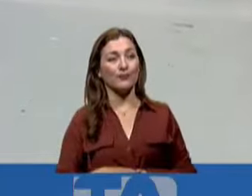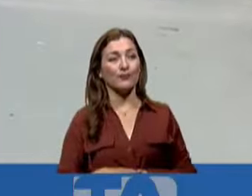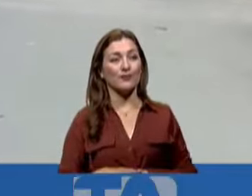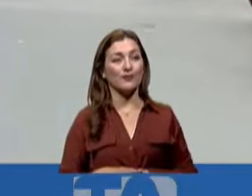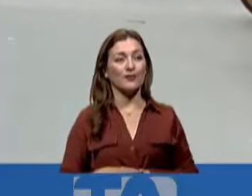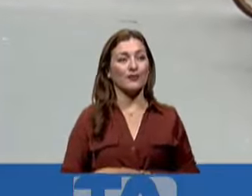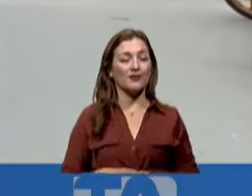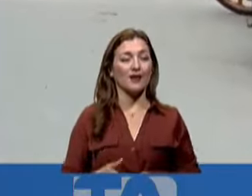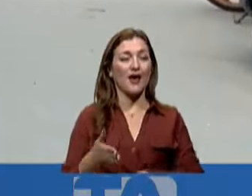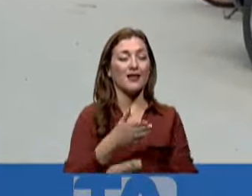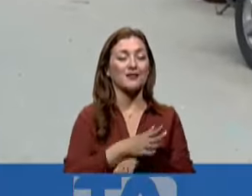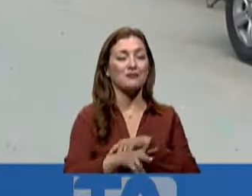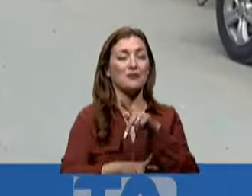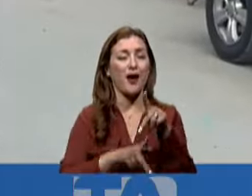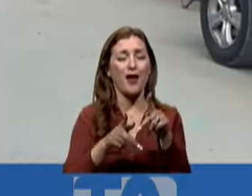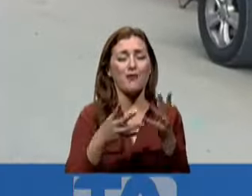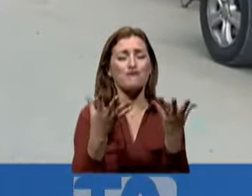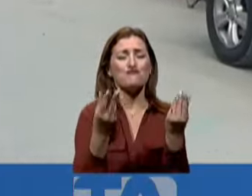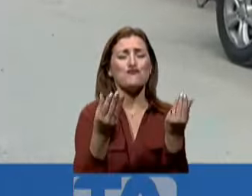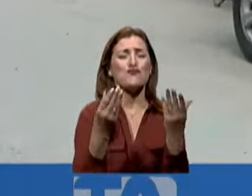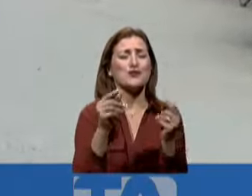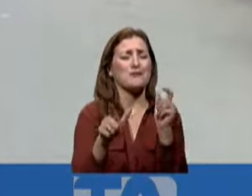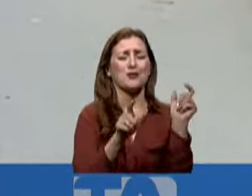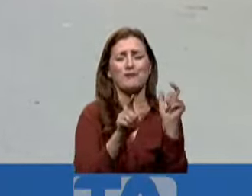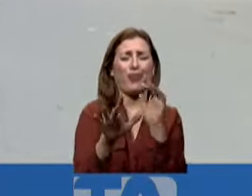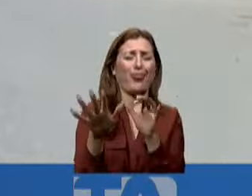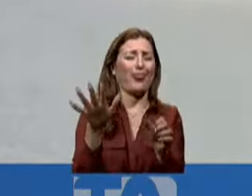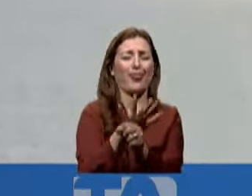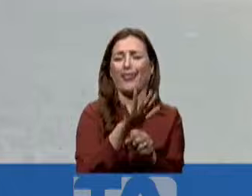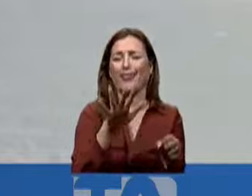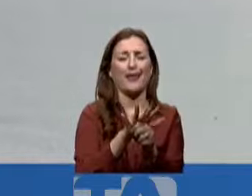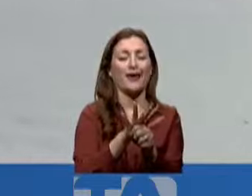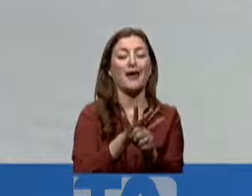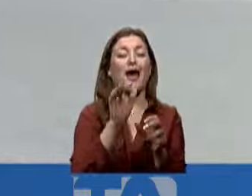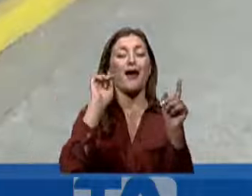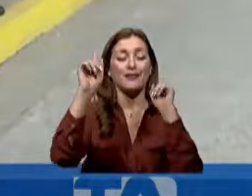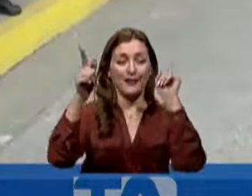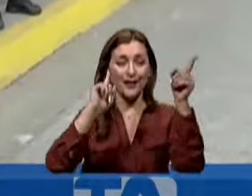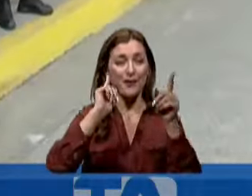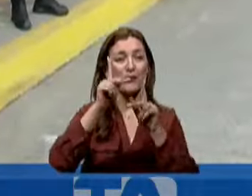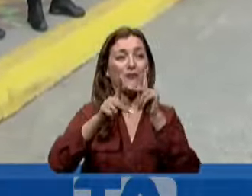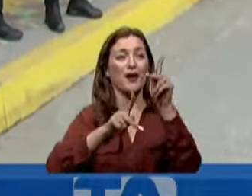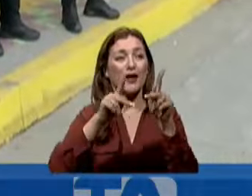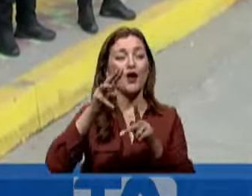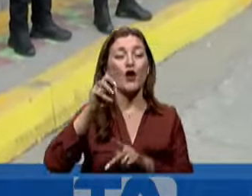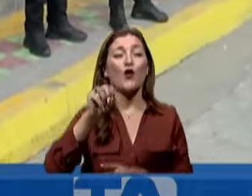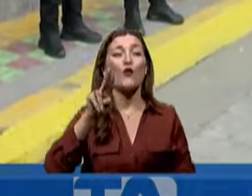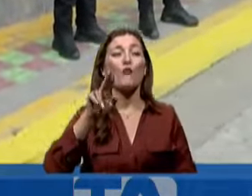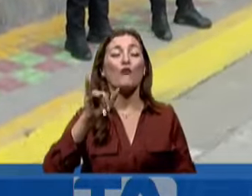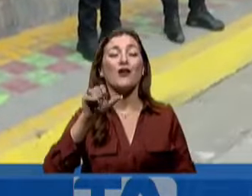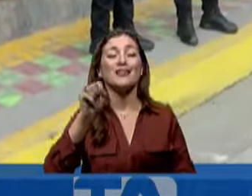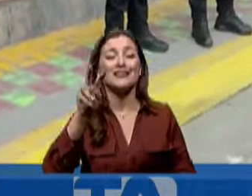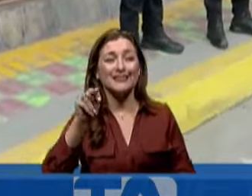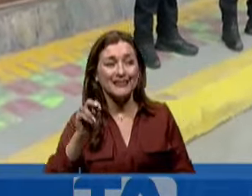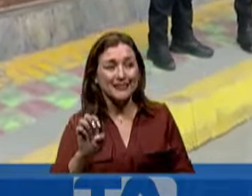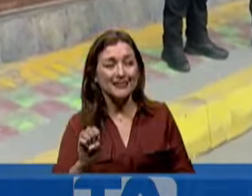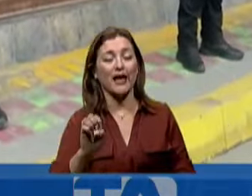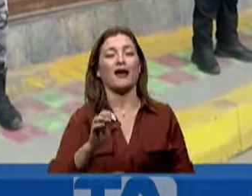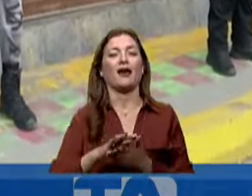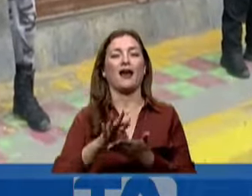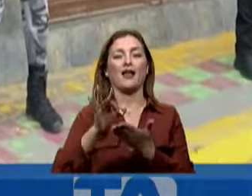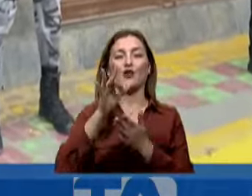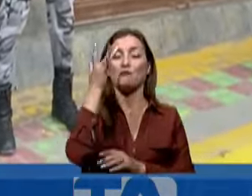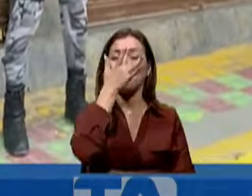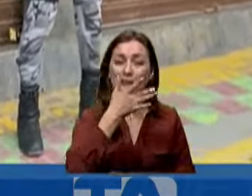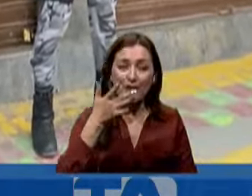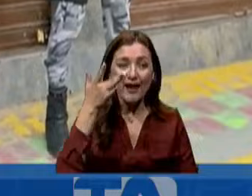estaban las playas completamente llenas. Y no solo acá la playa de Atacames, sino que también la playa del Cantón Muisne, la playa del Cantón Esmeraldas